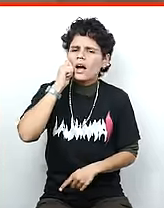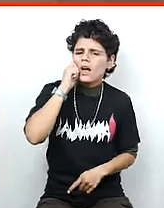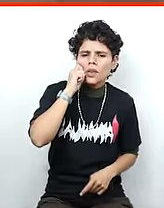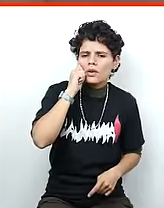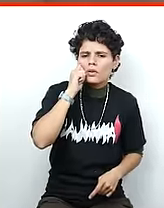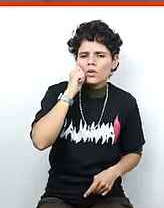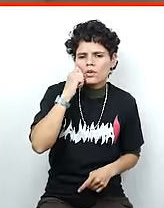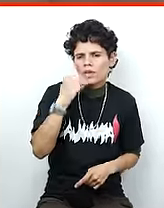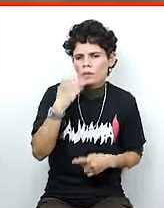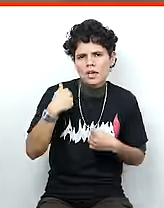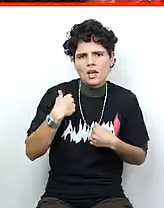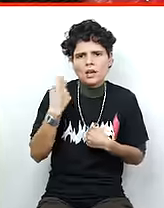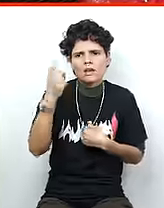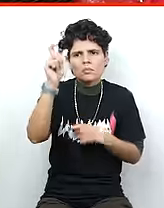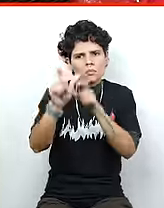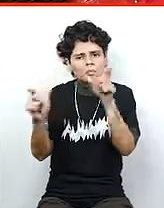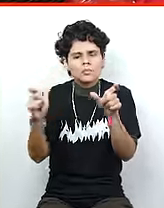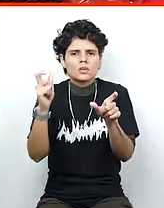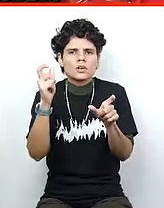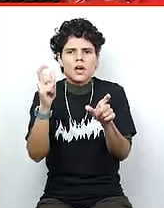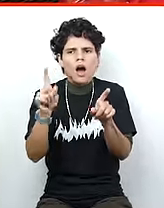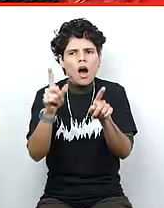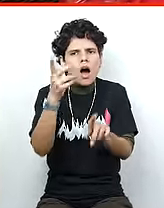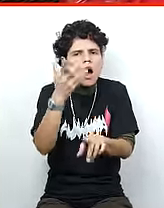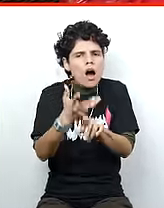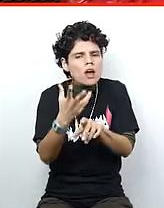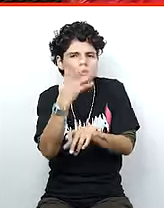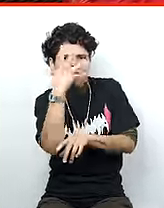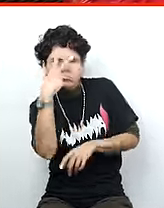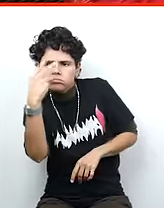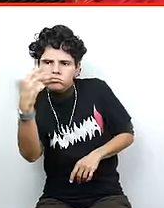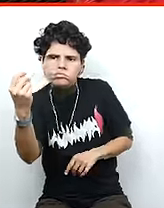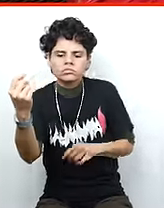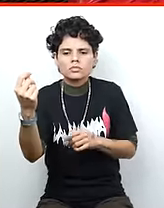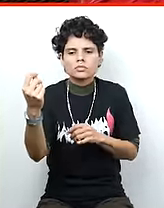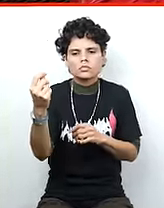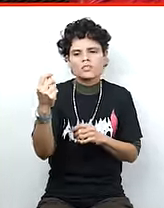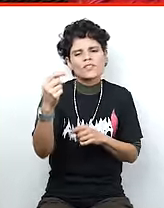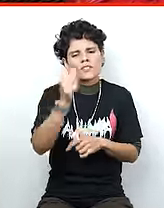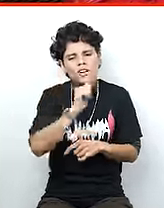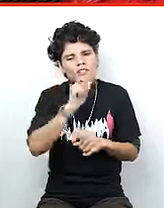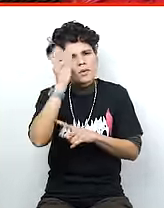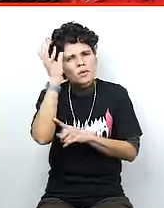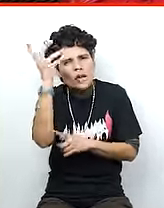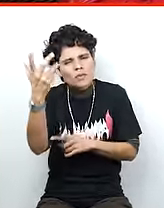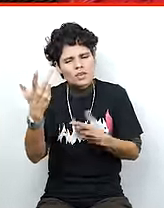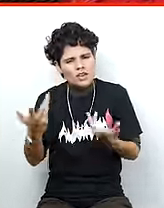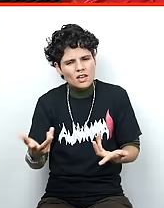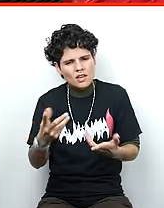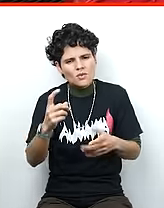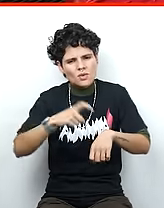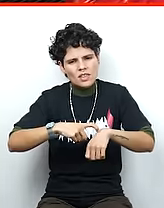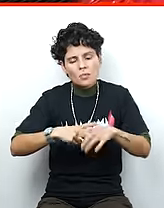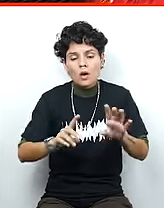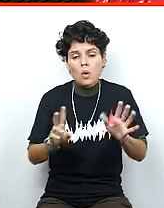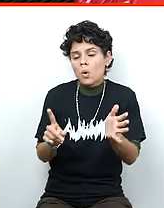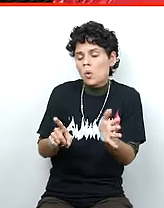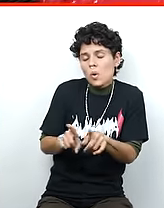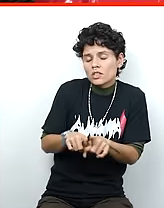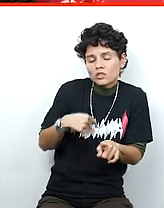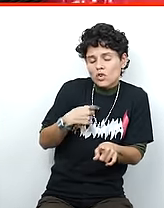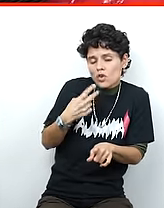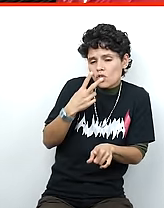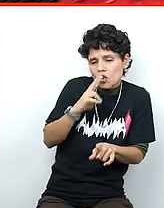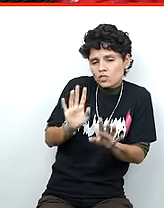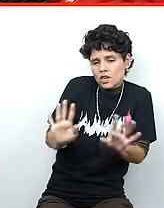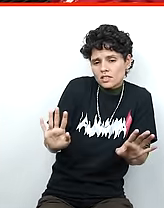persona que te tentáis más con todo lo que está pasando, ¿me entendí? Es difícil, yo como que hay una etapa que hay que madurarla, que hay que vivirla, siento yo. Yo no soy de esa onda,